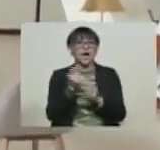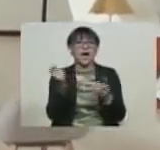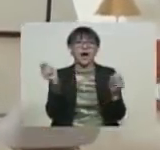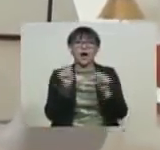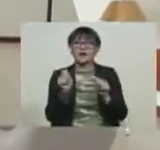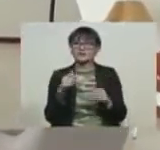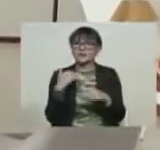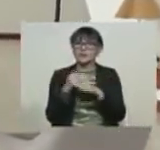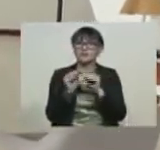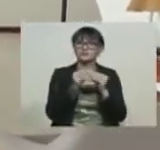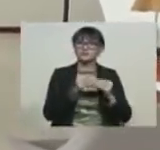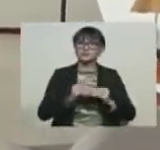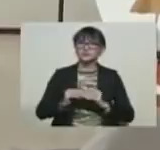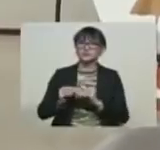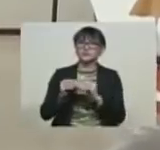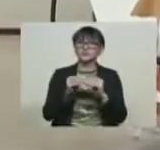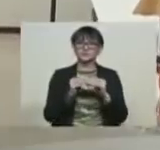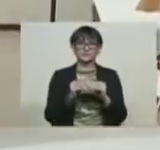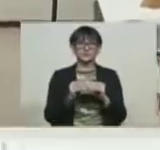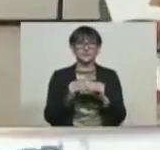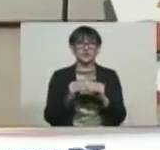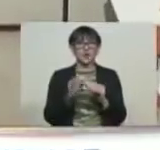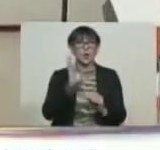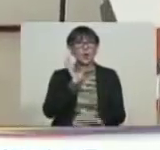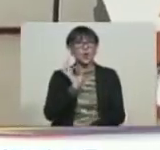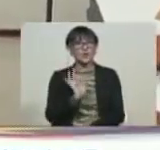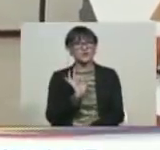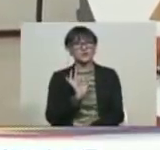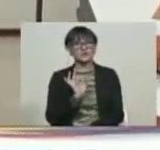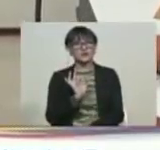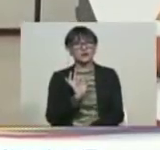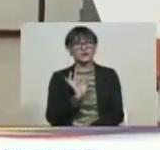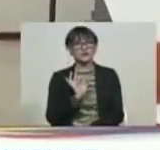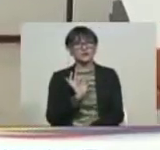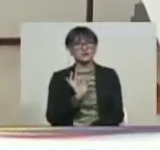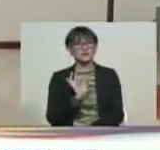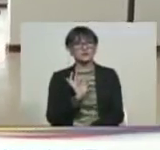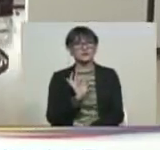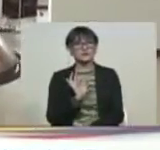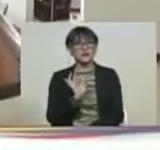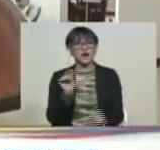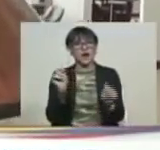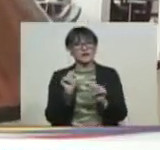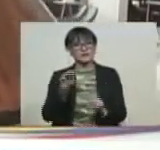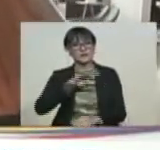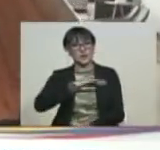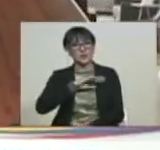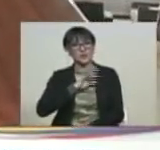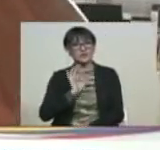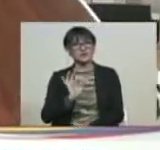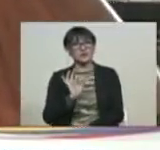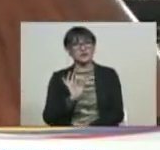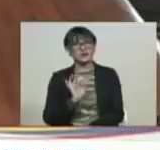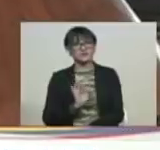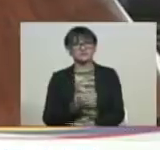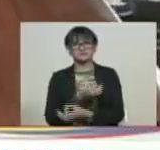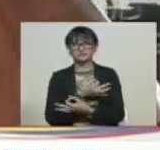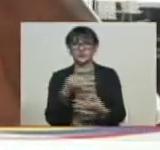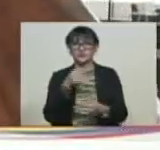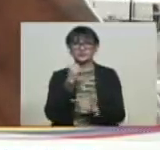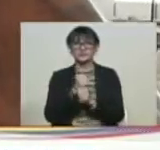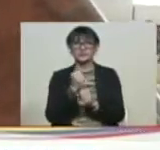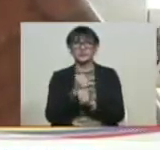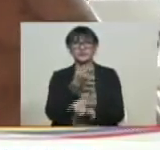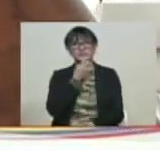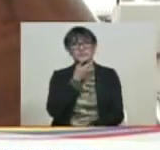arte desde su obra original, desde su artista original. Esto ha quedado magnífico,